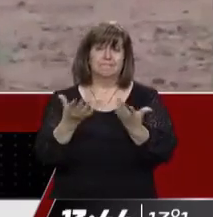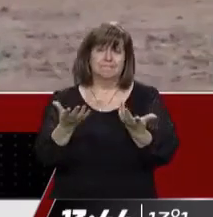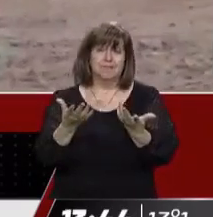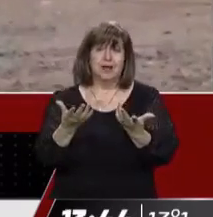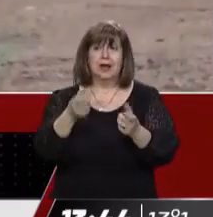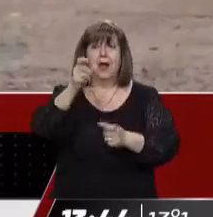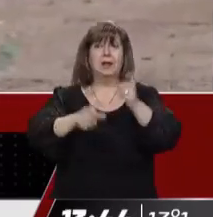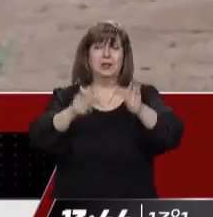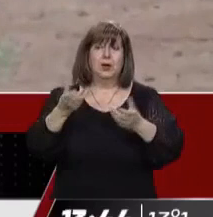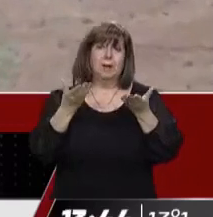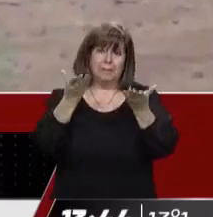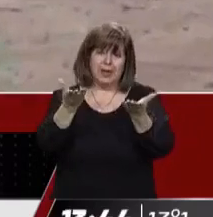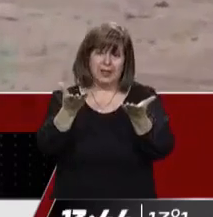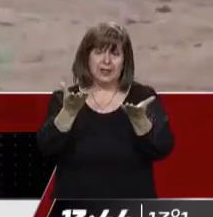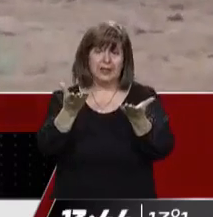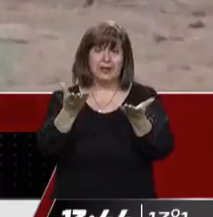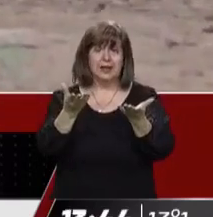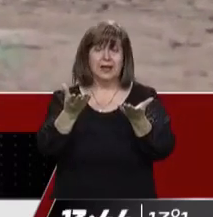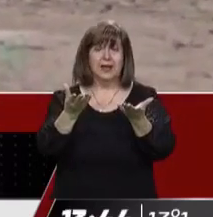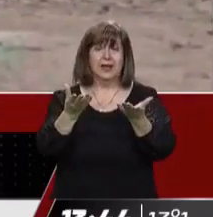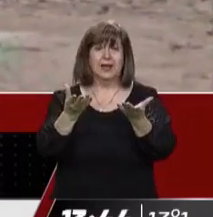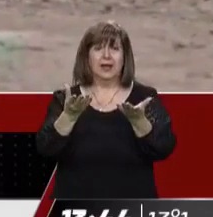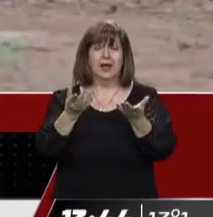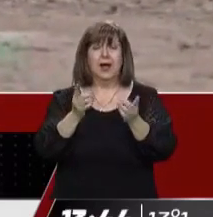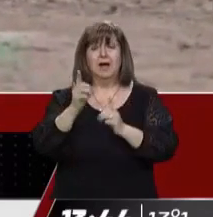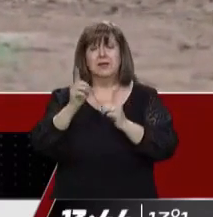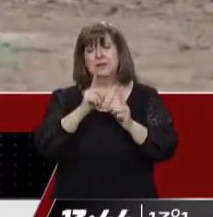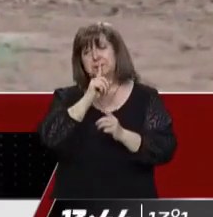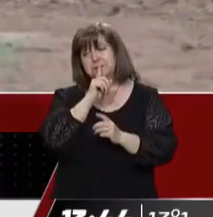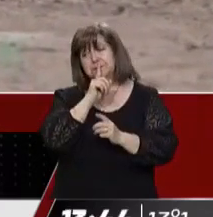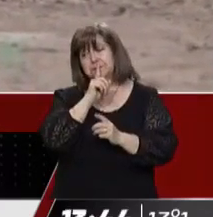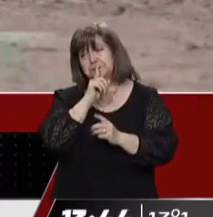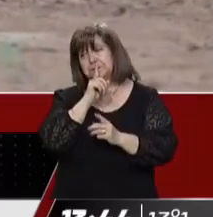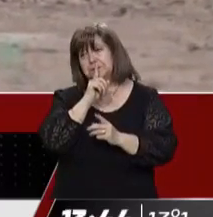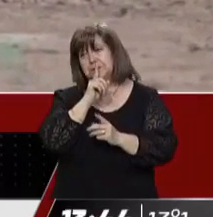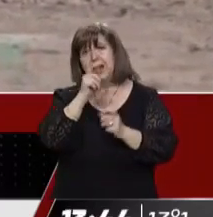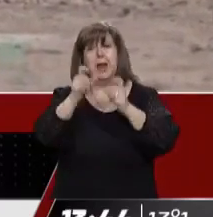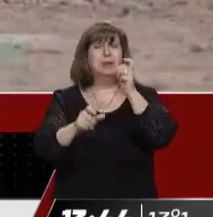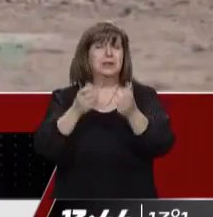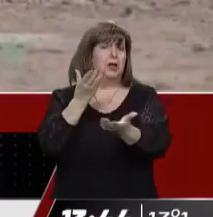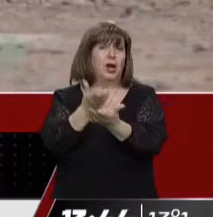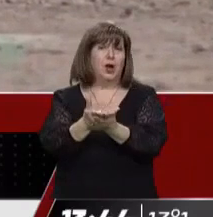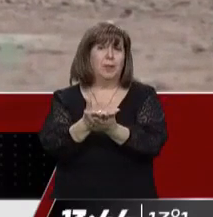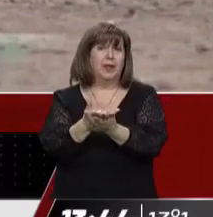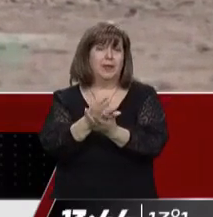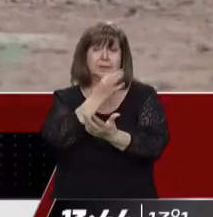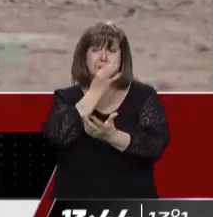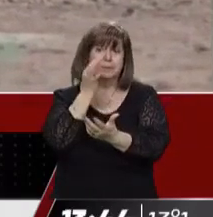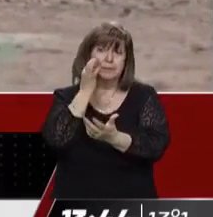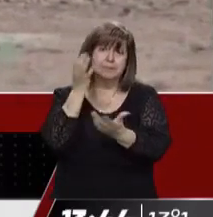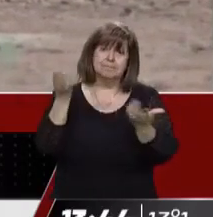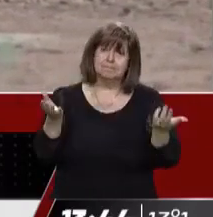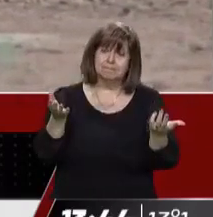reclame un poco más también porque a veces pasan estas cosas que no se hacen mucho y la gente como que se queda muy en el molde como diríamos